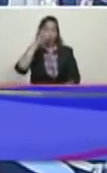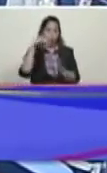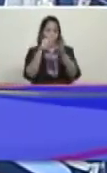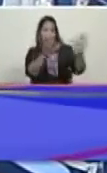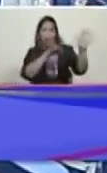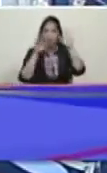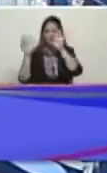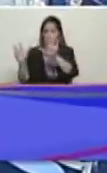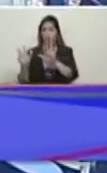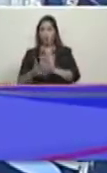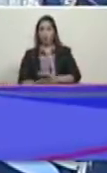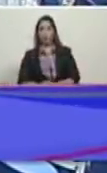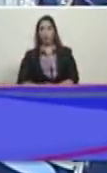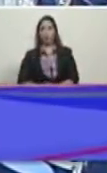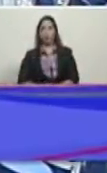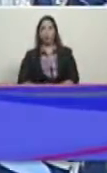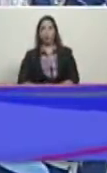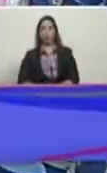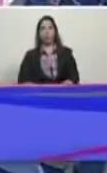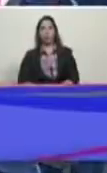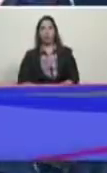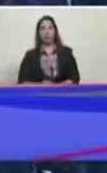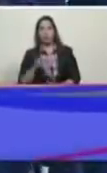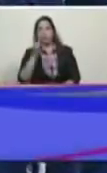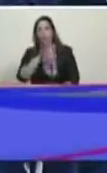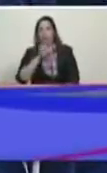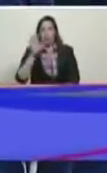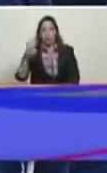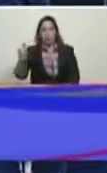donde hemos realizado más de 25 operaciones